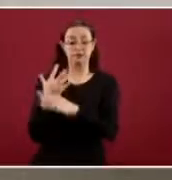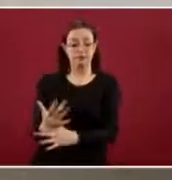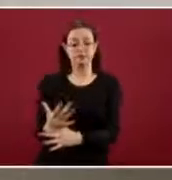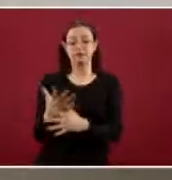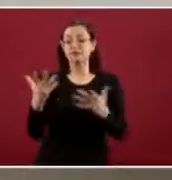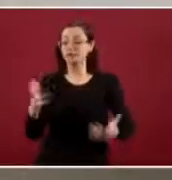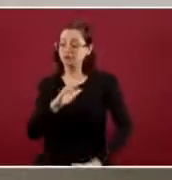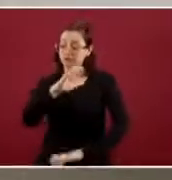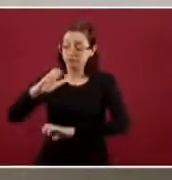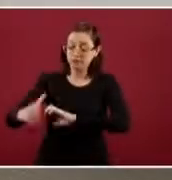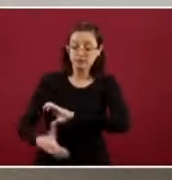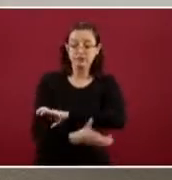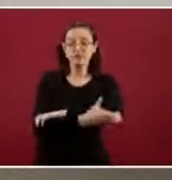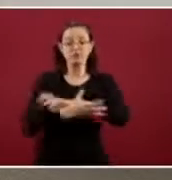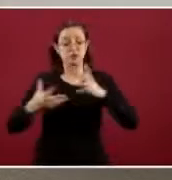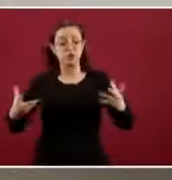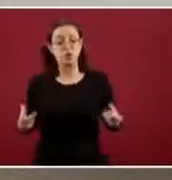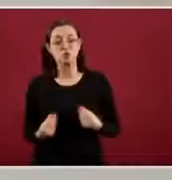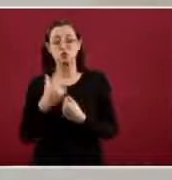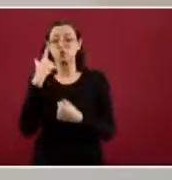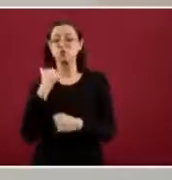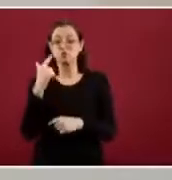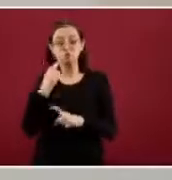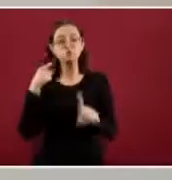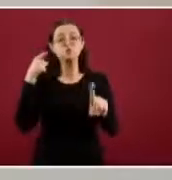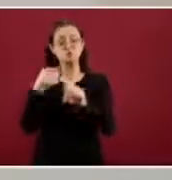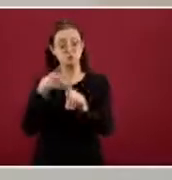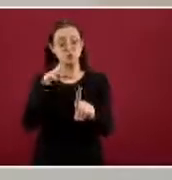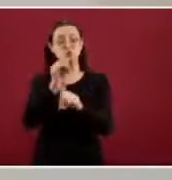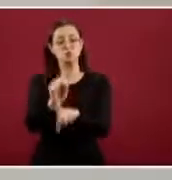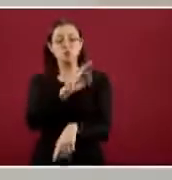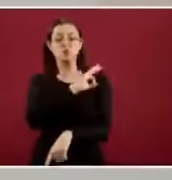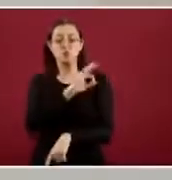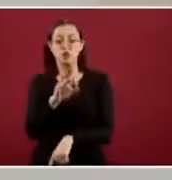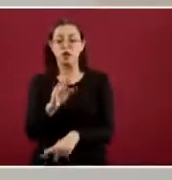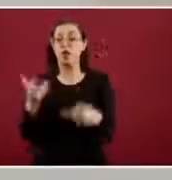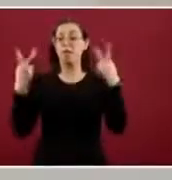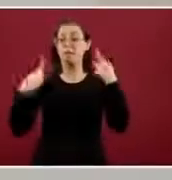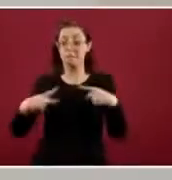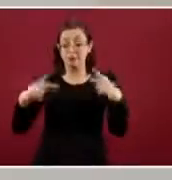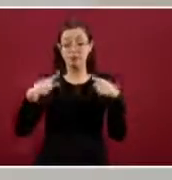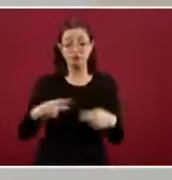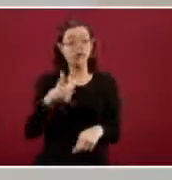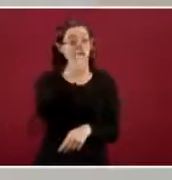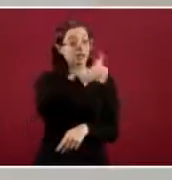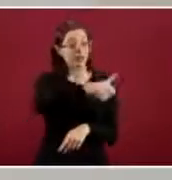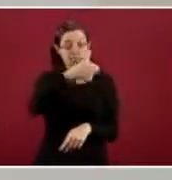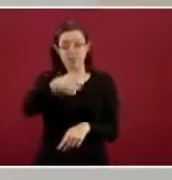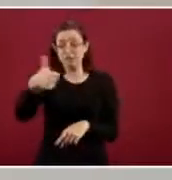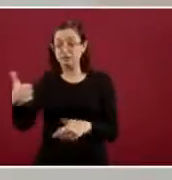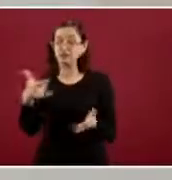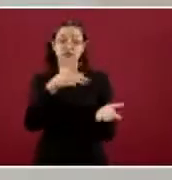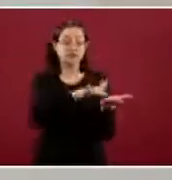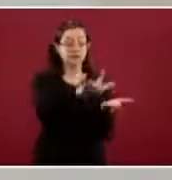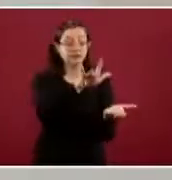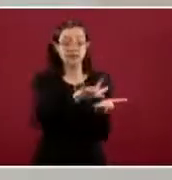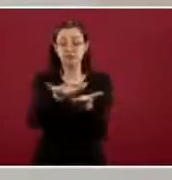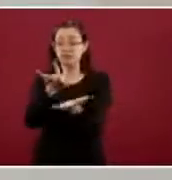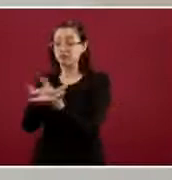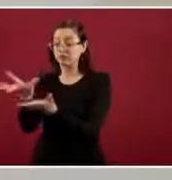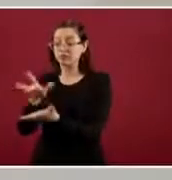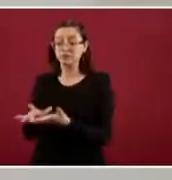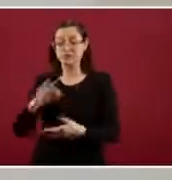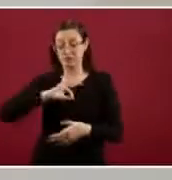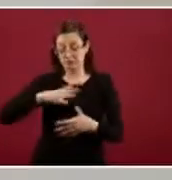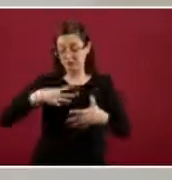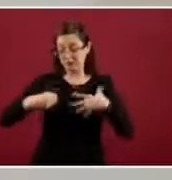Solamente con la suma de esfuerzos se puede lograr. Cada persona en lo individual contribuye muy poquito a reducir la